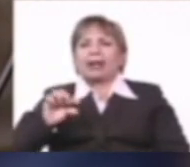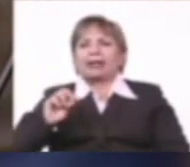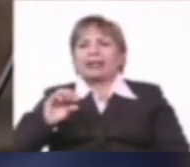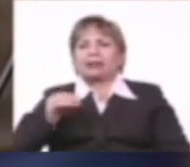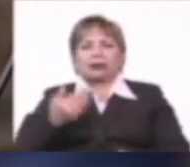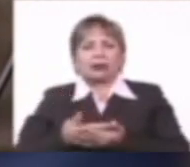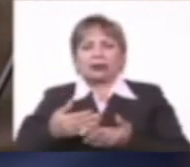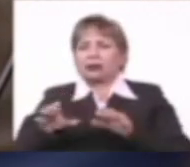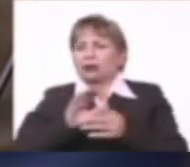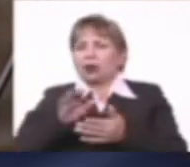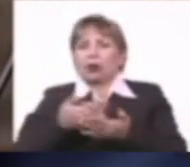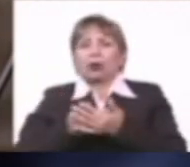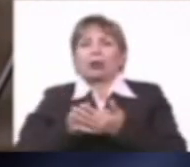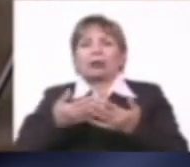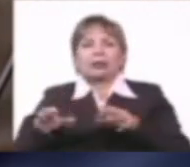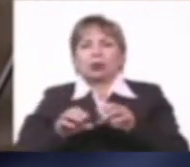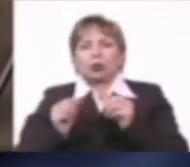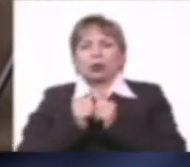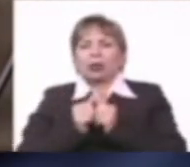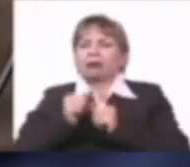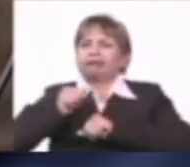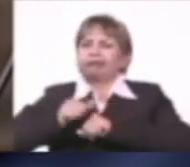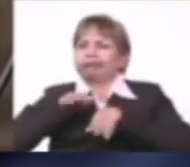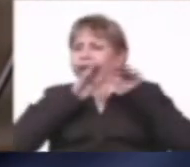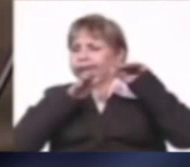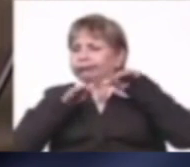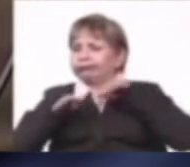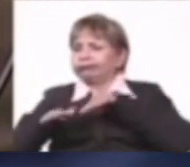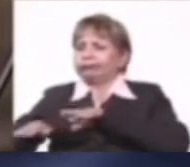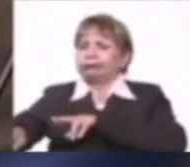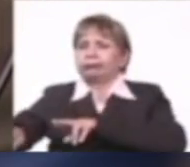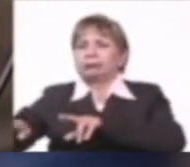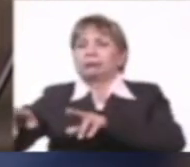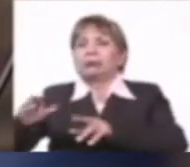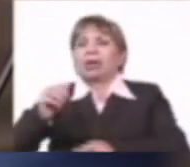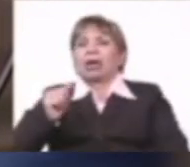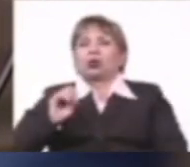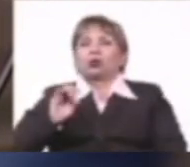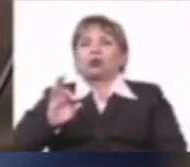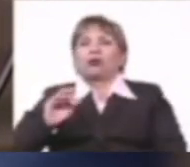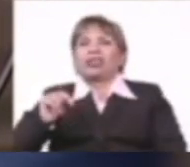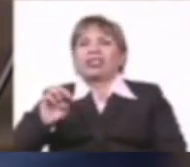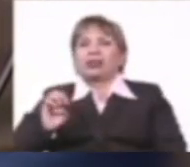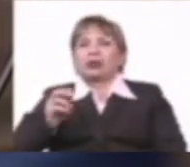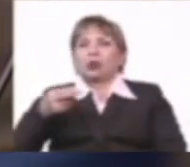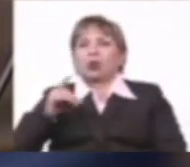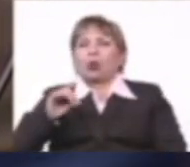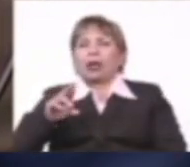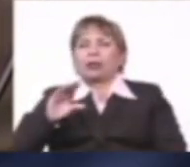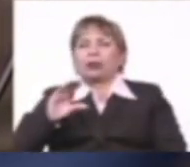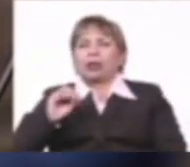metales pesados y sus sedimentos discurren hacia las quebradas de Luchosani, Azufrini,